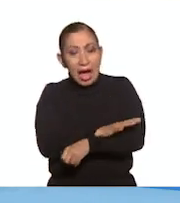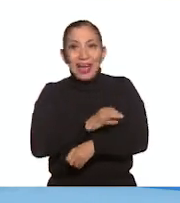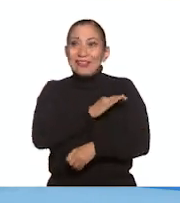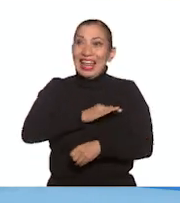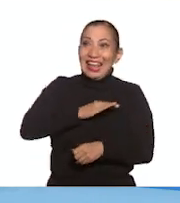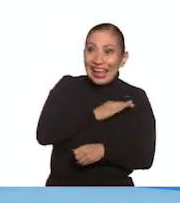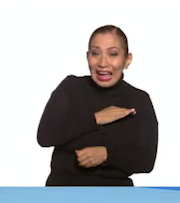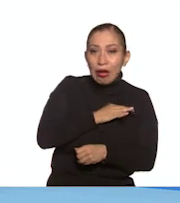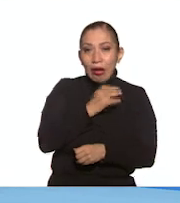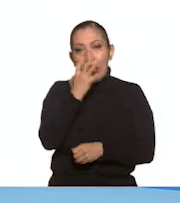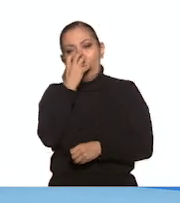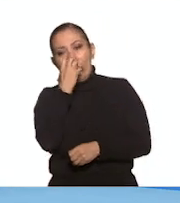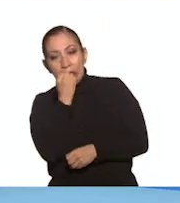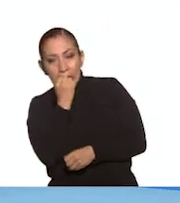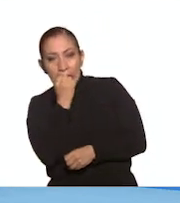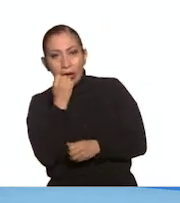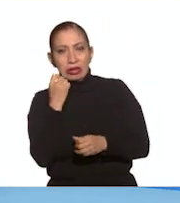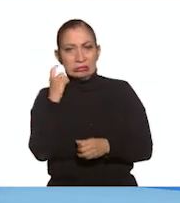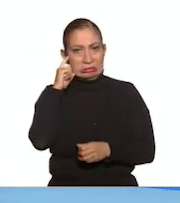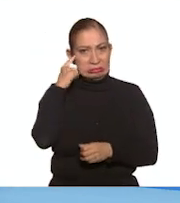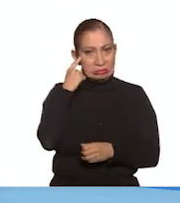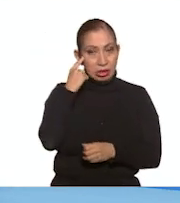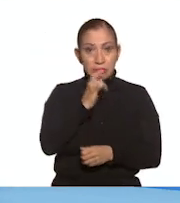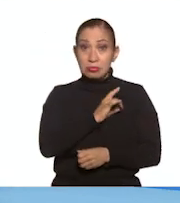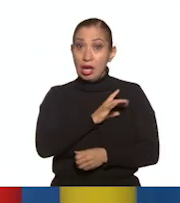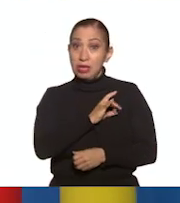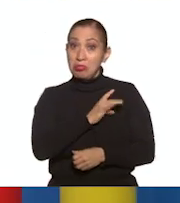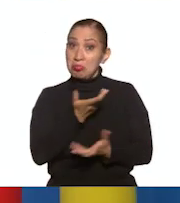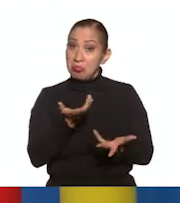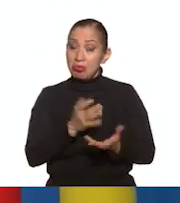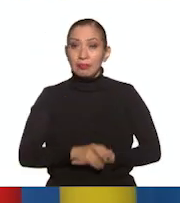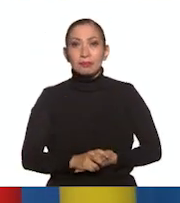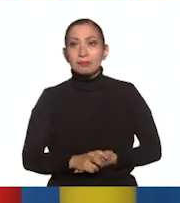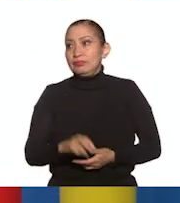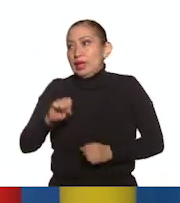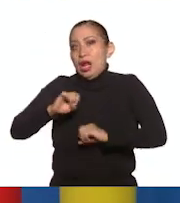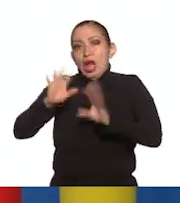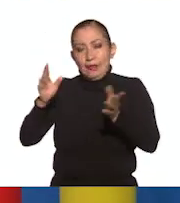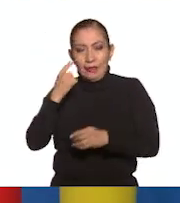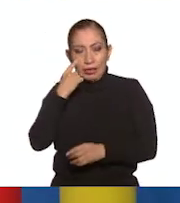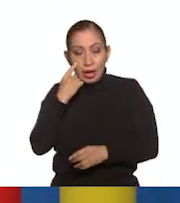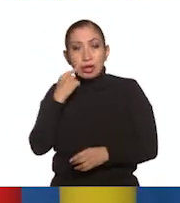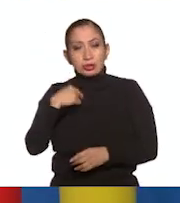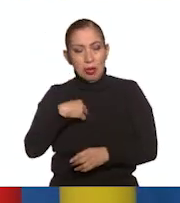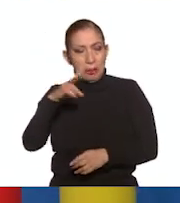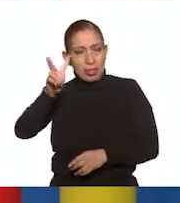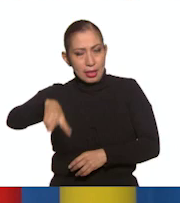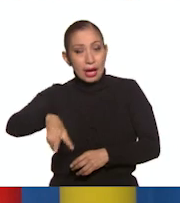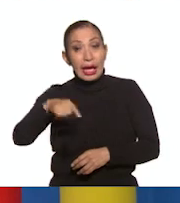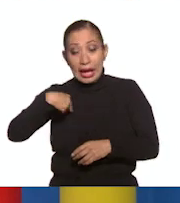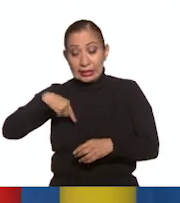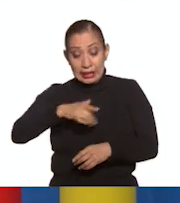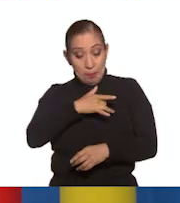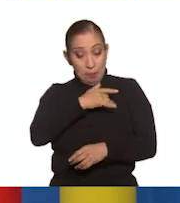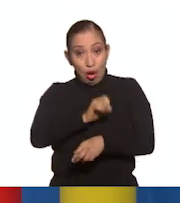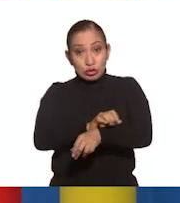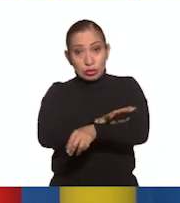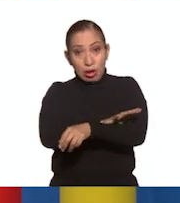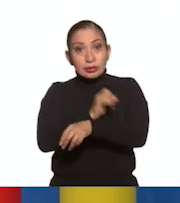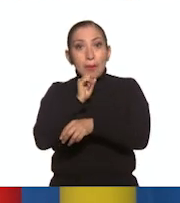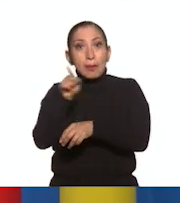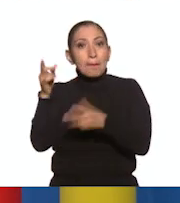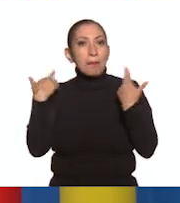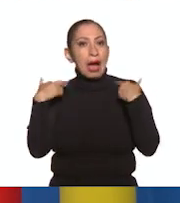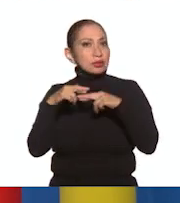alegría, la tristeza, el enojo y el miedo. ¡Claro! Es más, me atrevo a decir que estas emociones también las vivieron